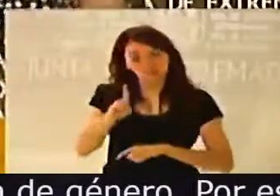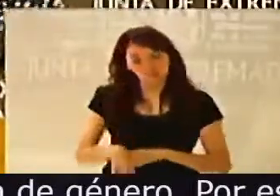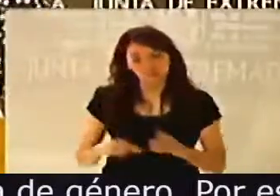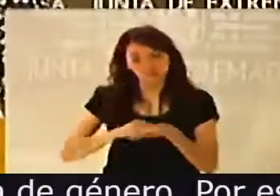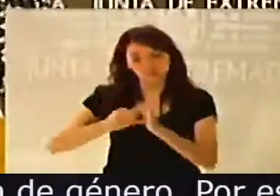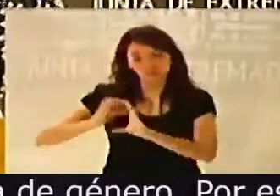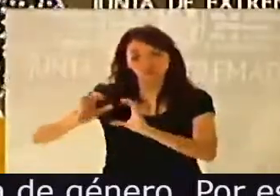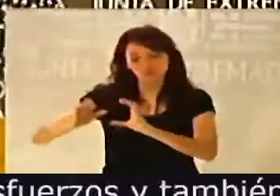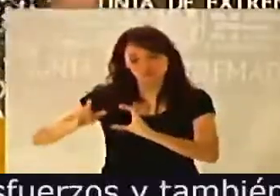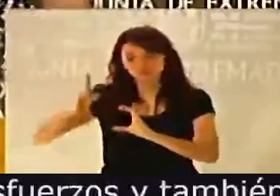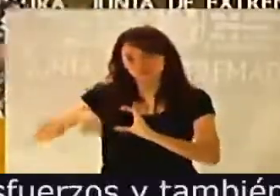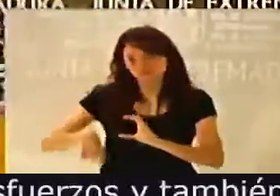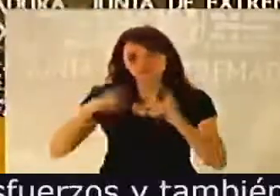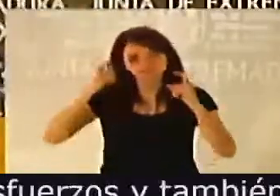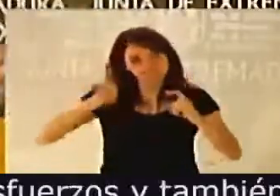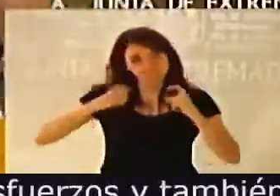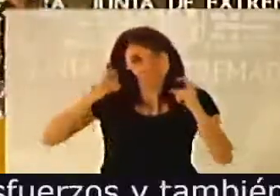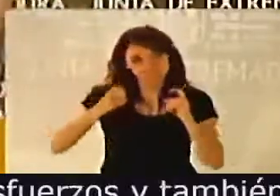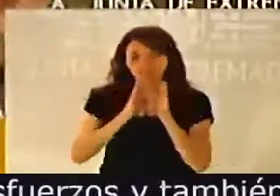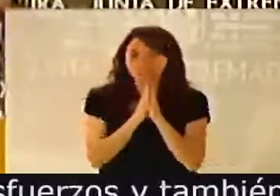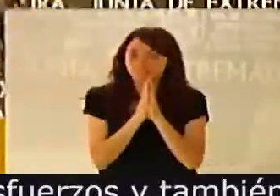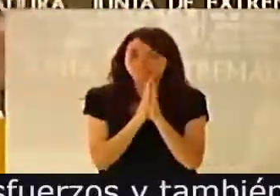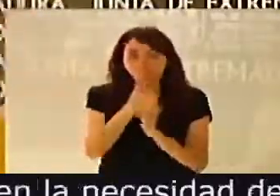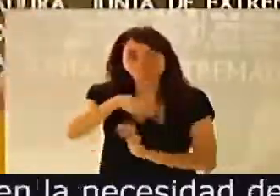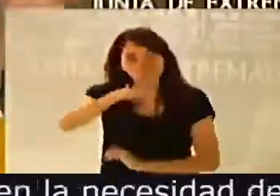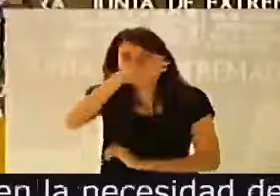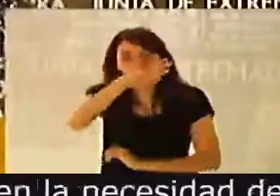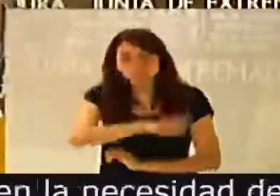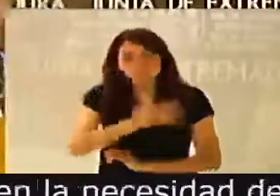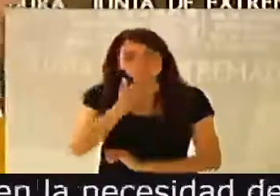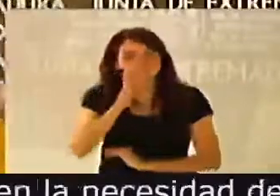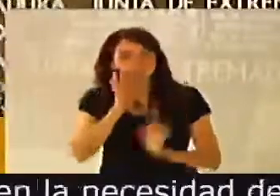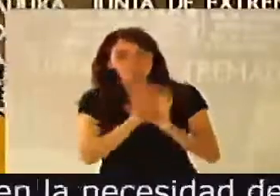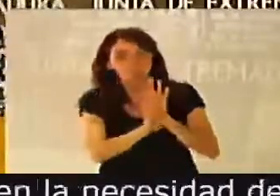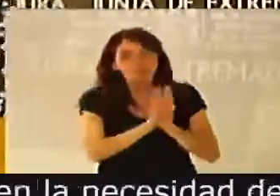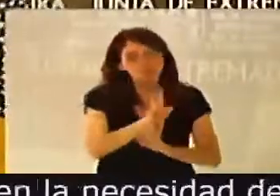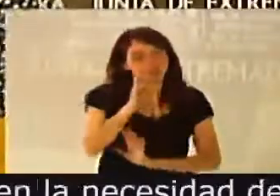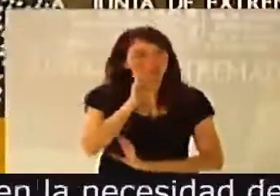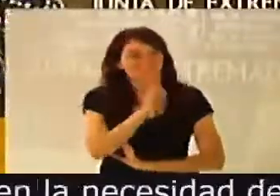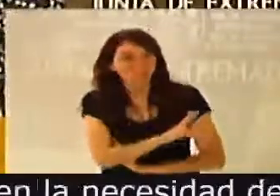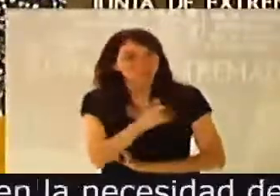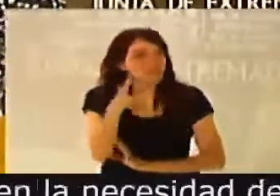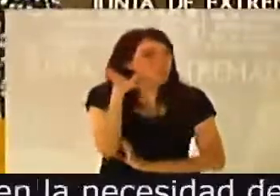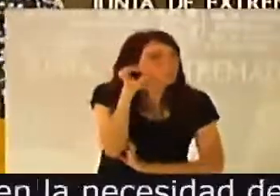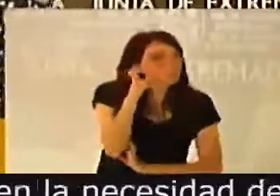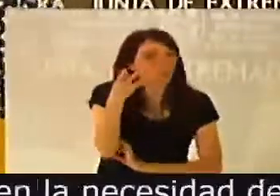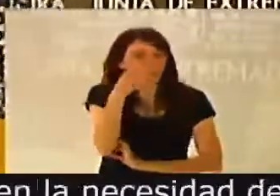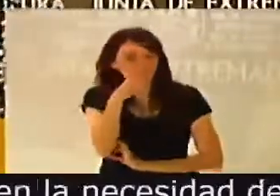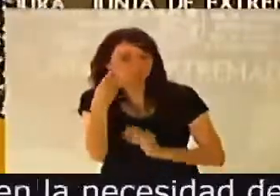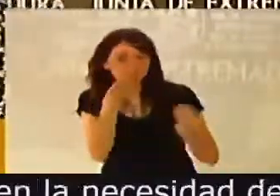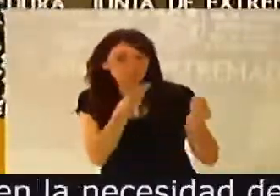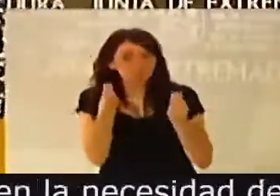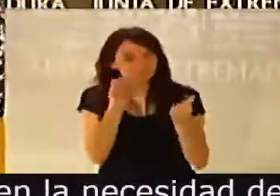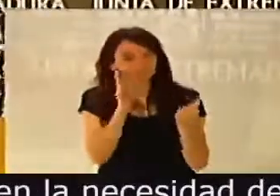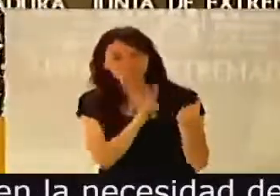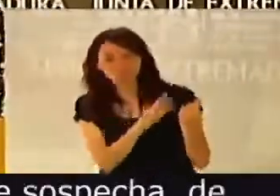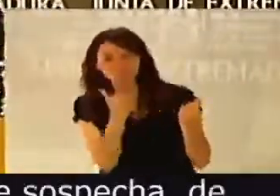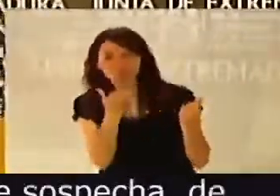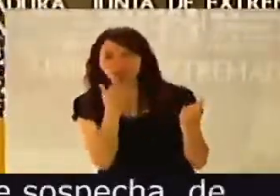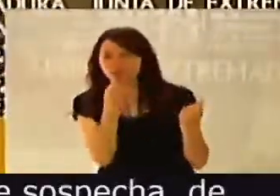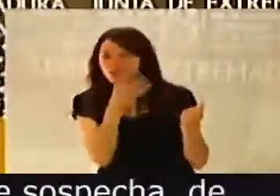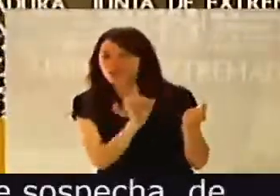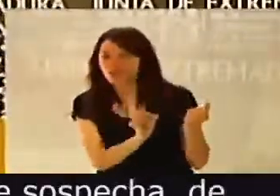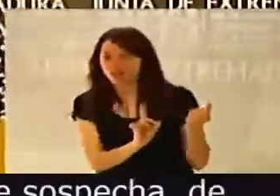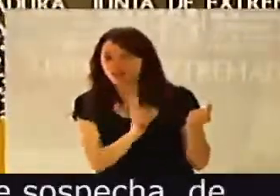en la necesidad de la denuncia de aquel que escucha, de aquel que sospecha, de aquel que ve que algo no está